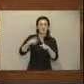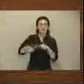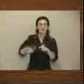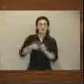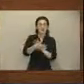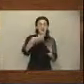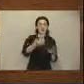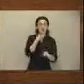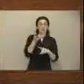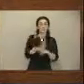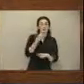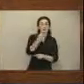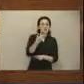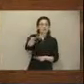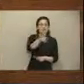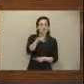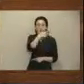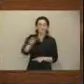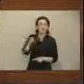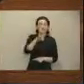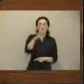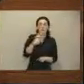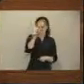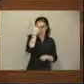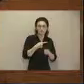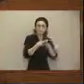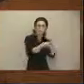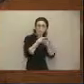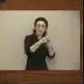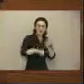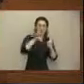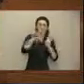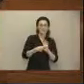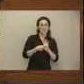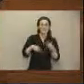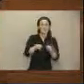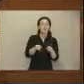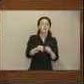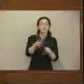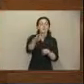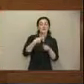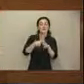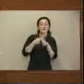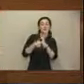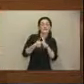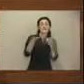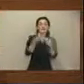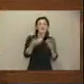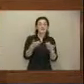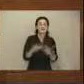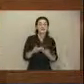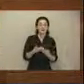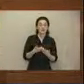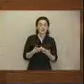la anterior portavoz, porque es evidente que las comparto completamente, de la misma manera que compartimos el texto de